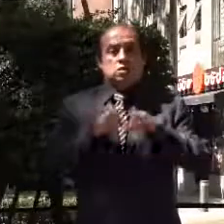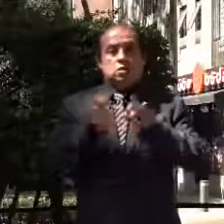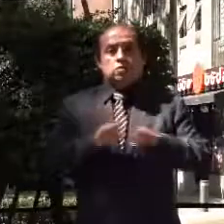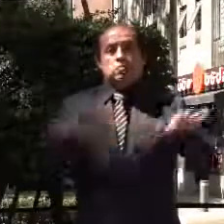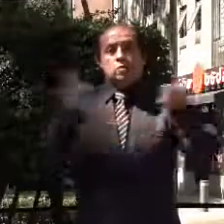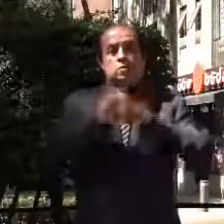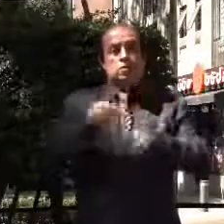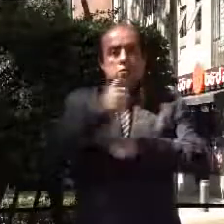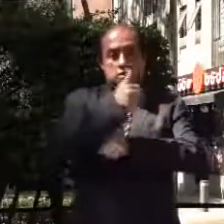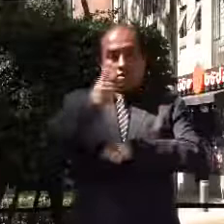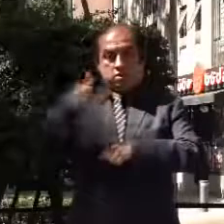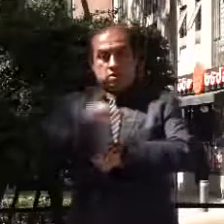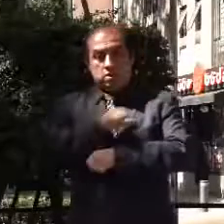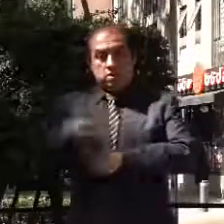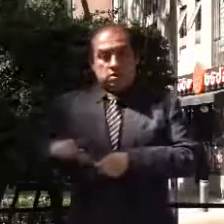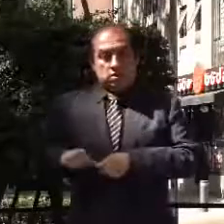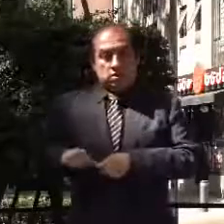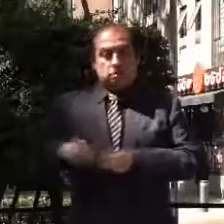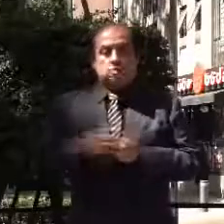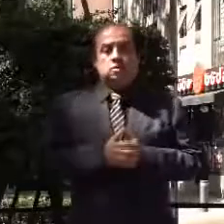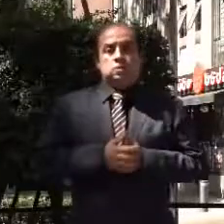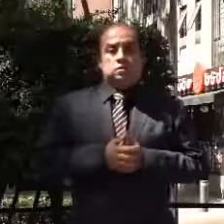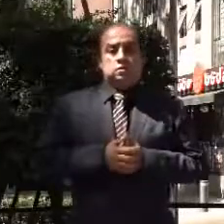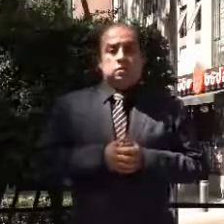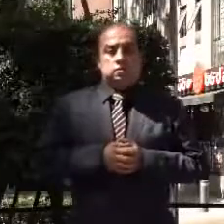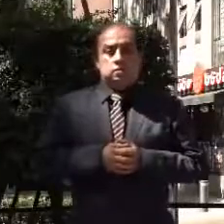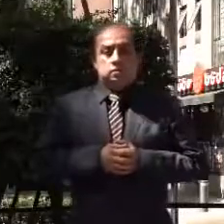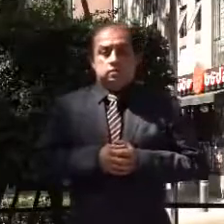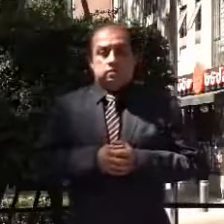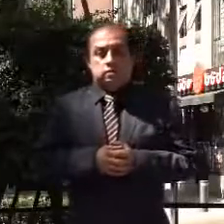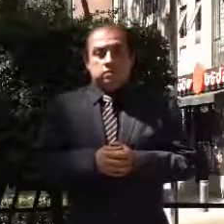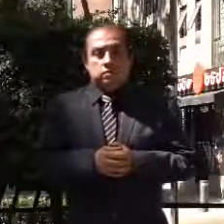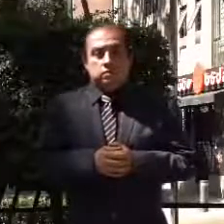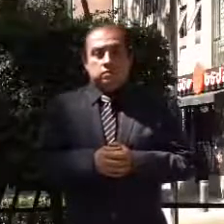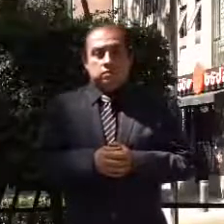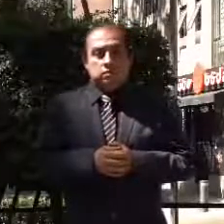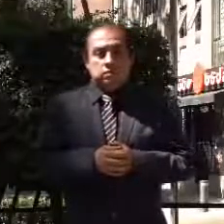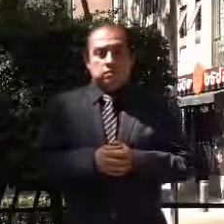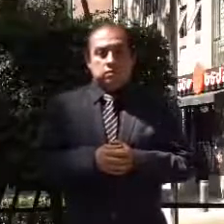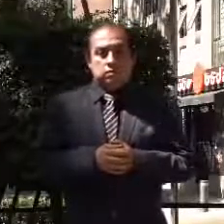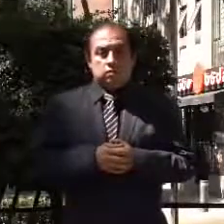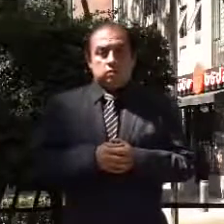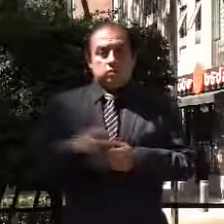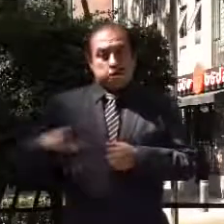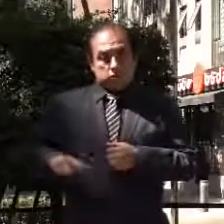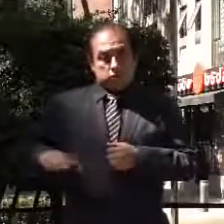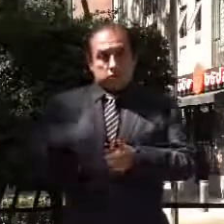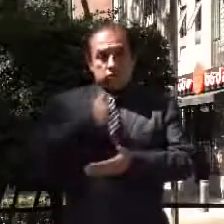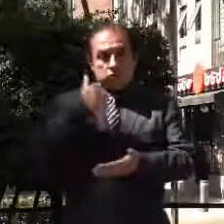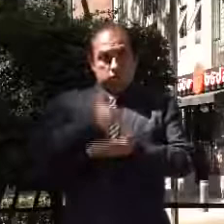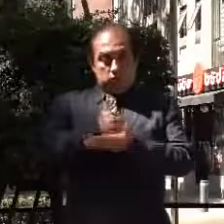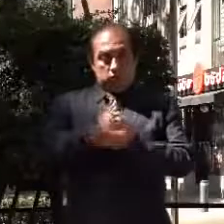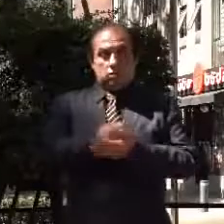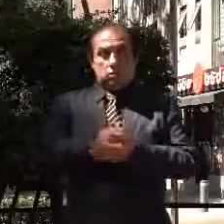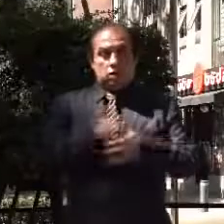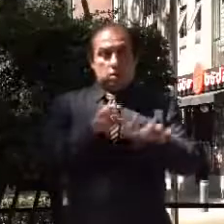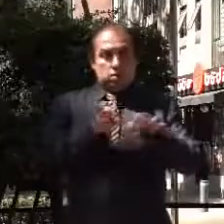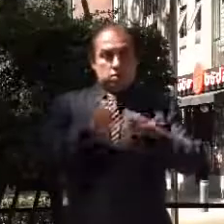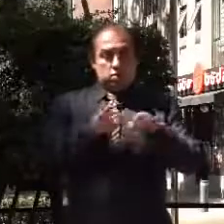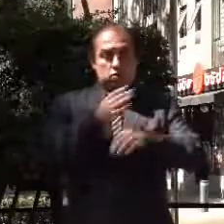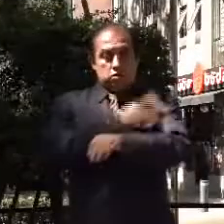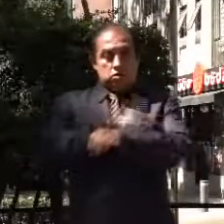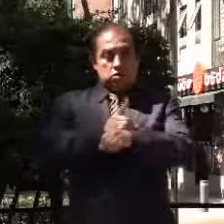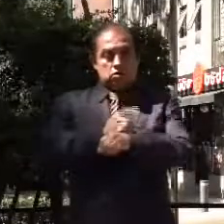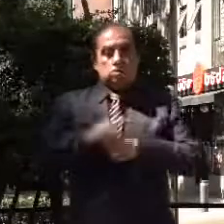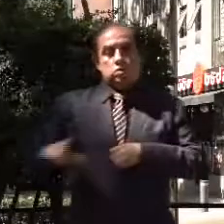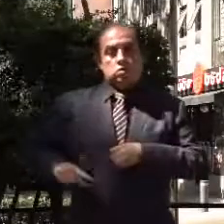alcaldías, cada una también hace un trabajo muy importante en sus demarcaciones, el gobierno de la ciudad, el trabajo coordinado